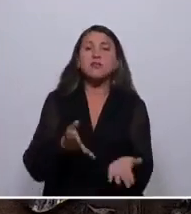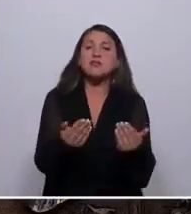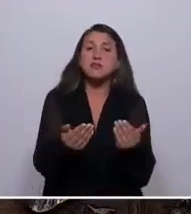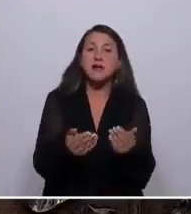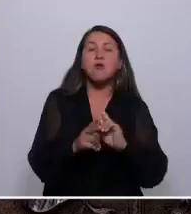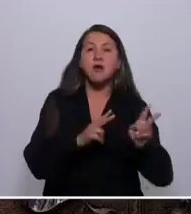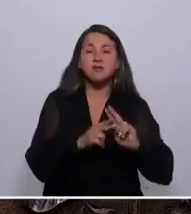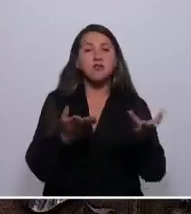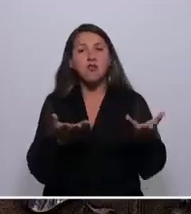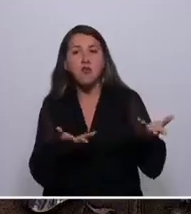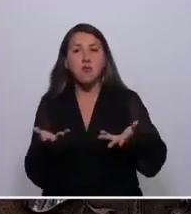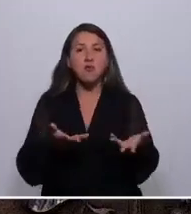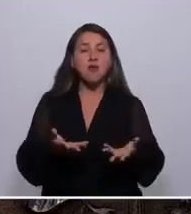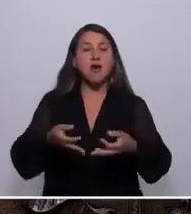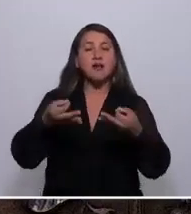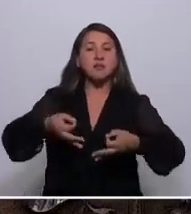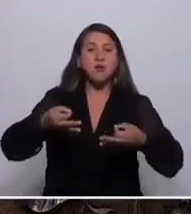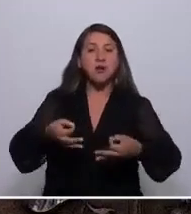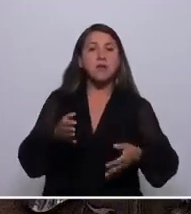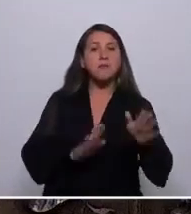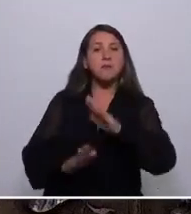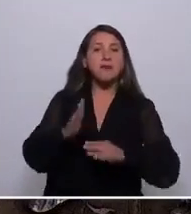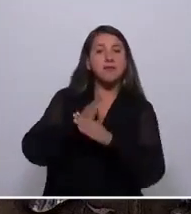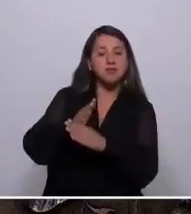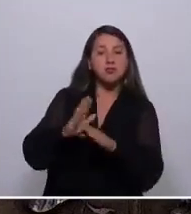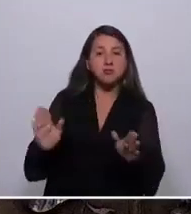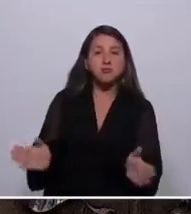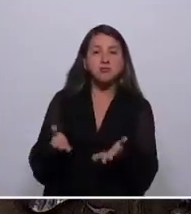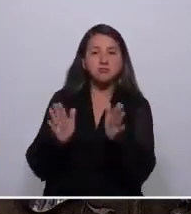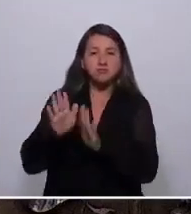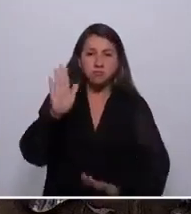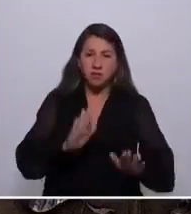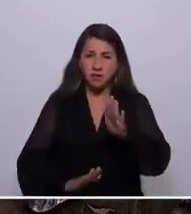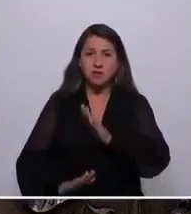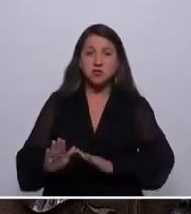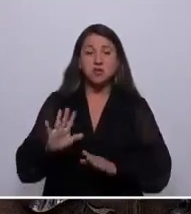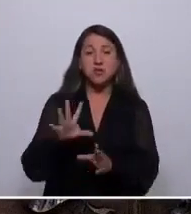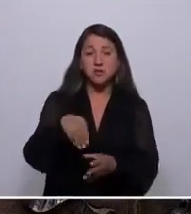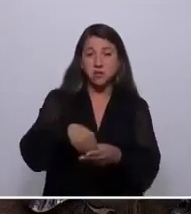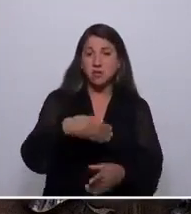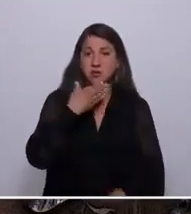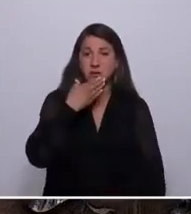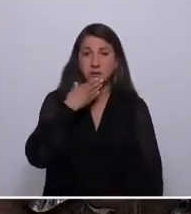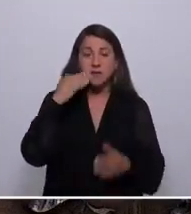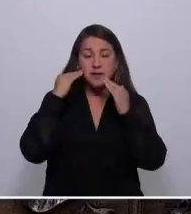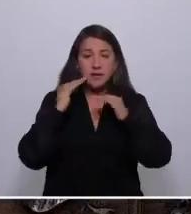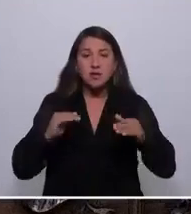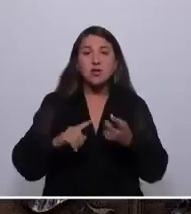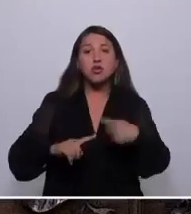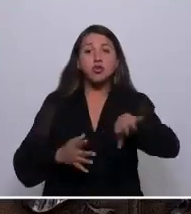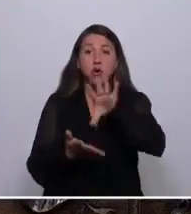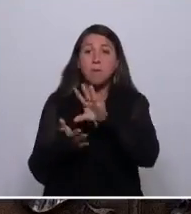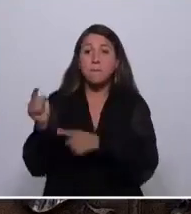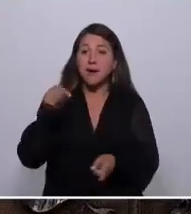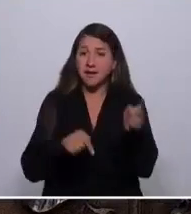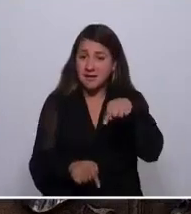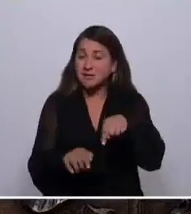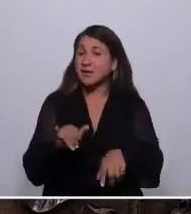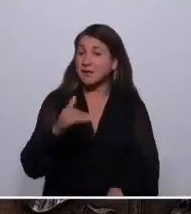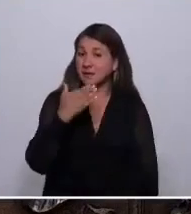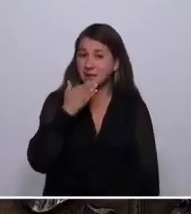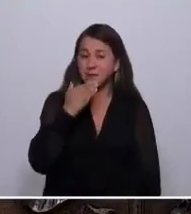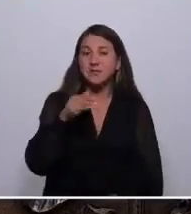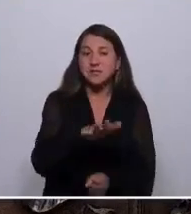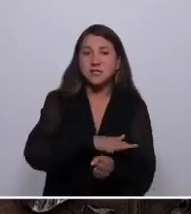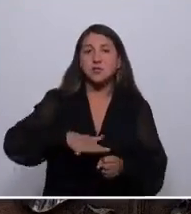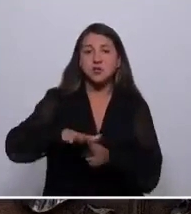establecer mecanismos y garantías de prevención, promoción y protección, incluyendo también a las infancias migrantes y a quienes se encuentren en una